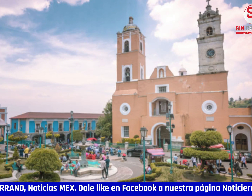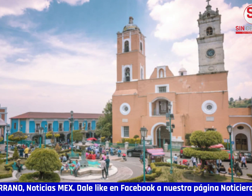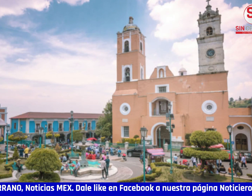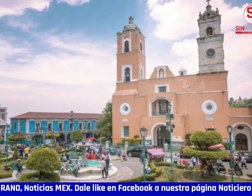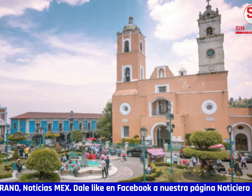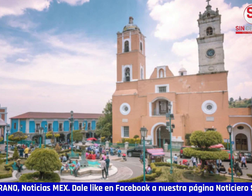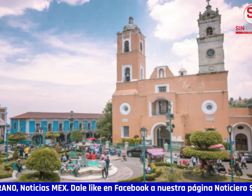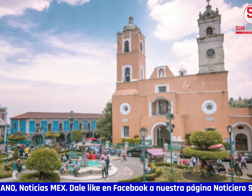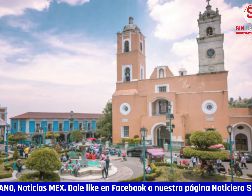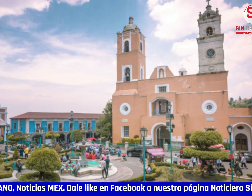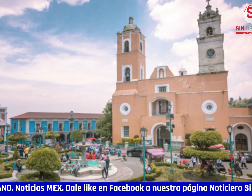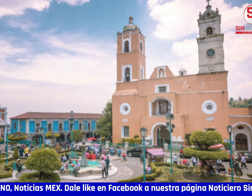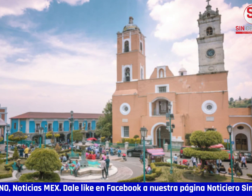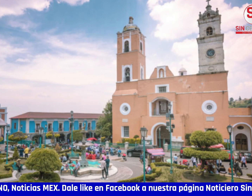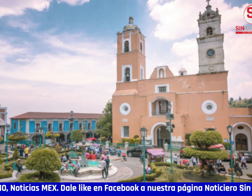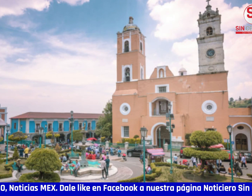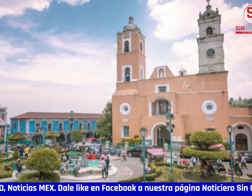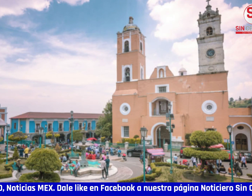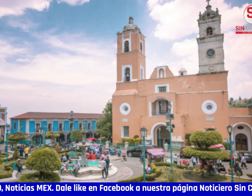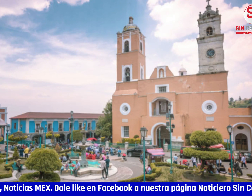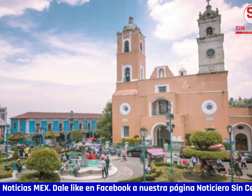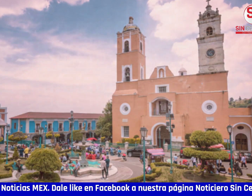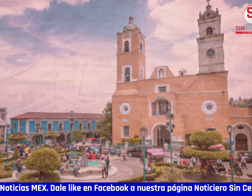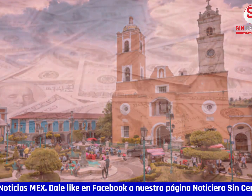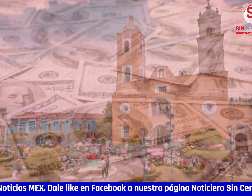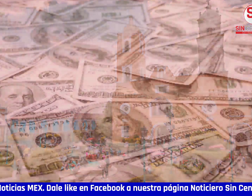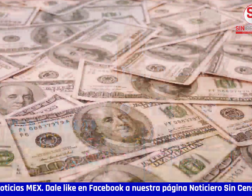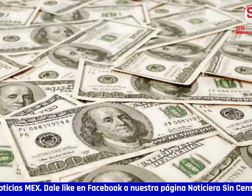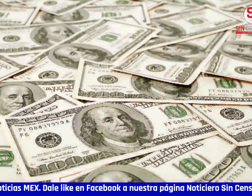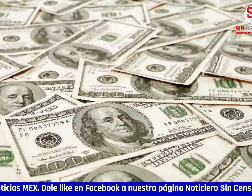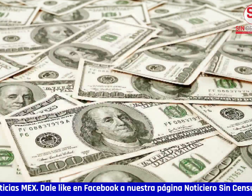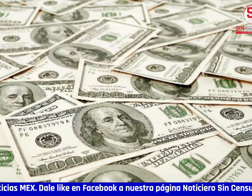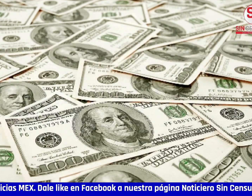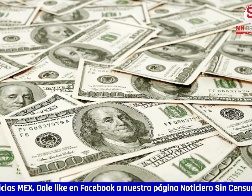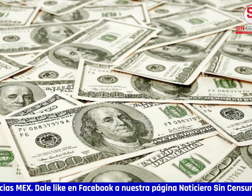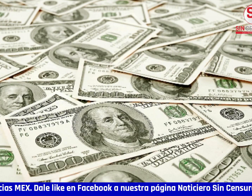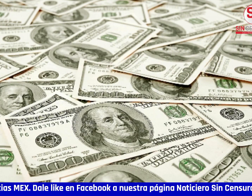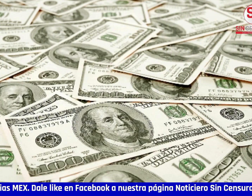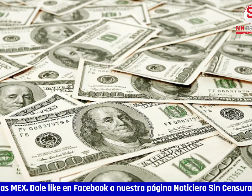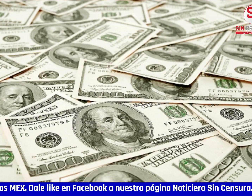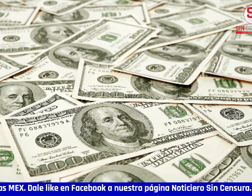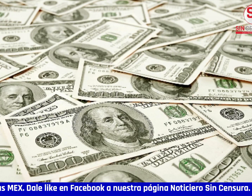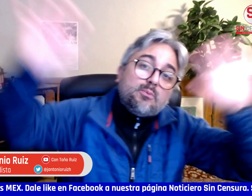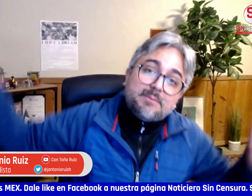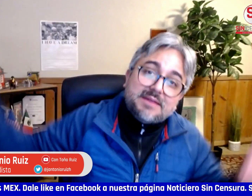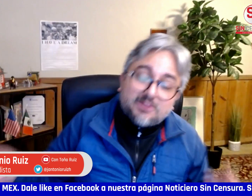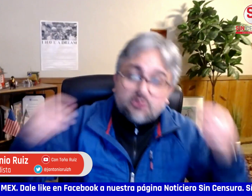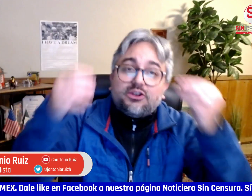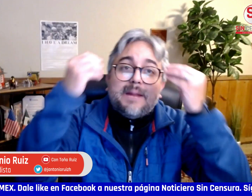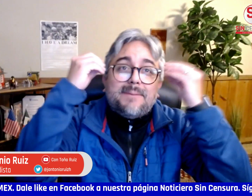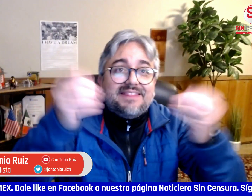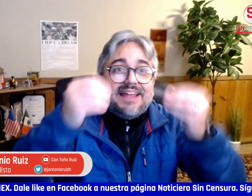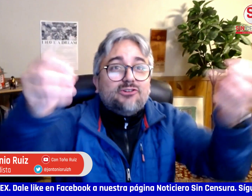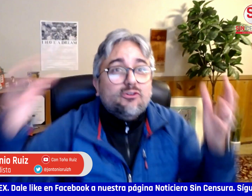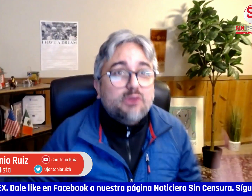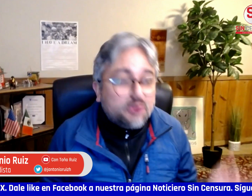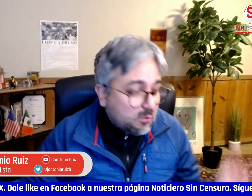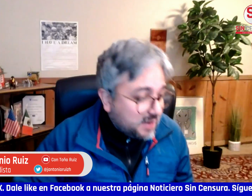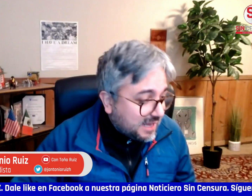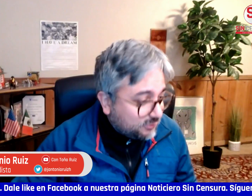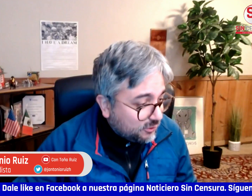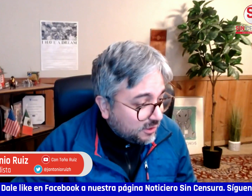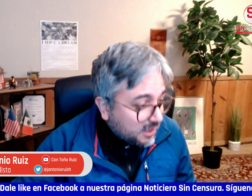las escaleras o aquí va la ventana. Esos traidores a la patria siguen con esta idea de que están supuestamente, nos quieren plantear eso en los medios